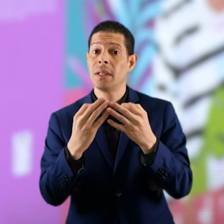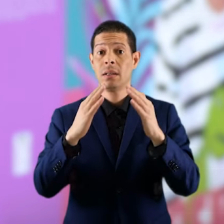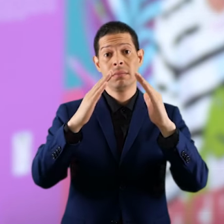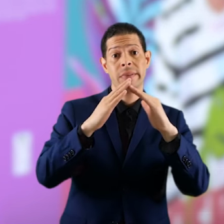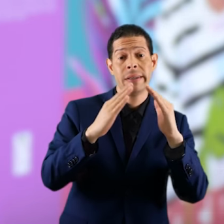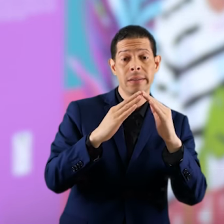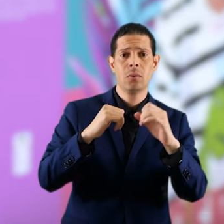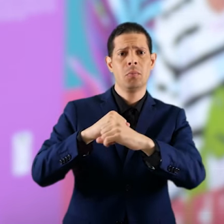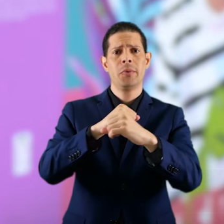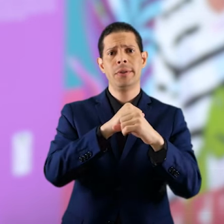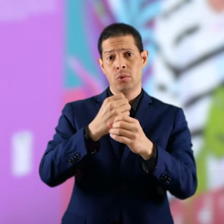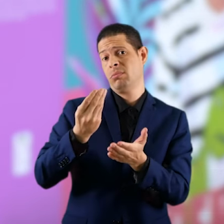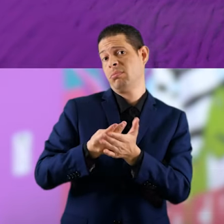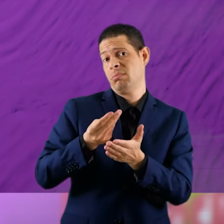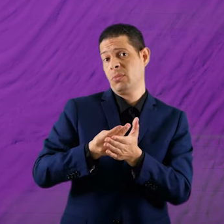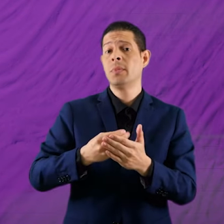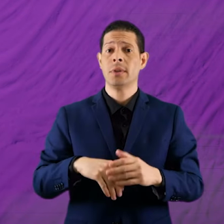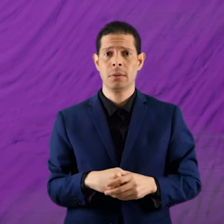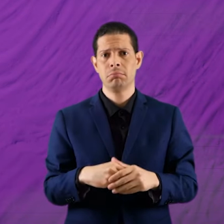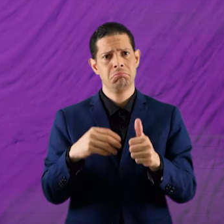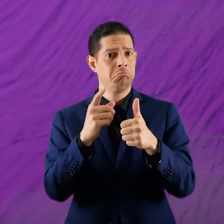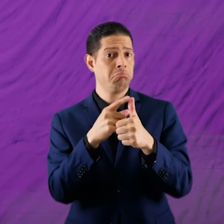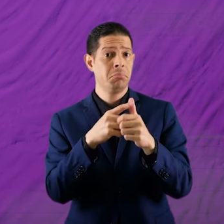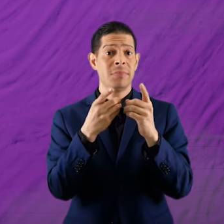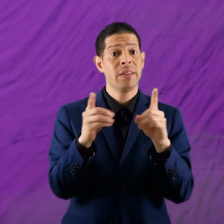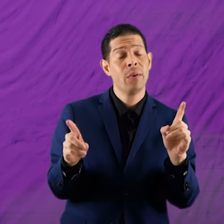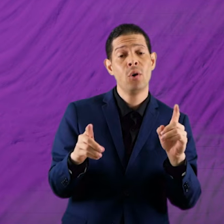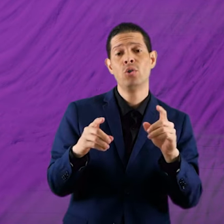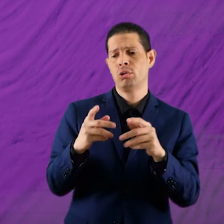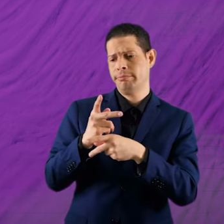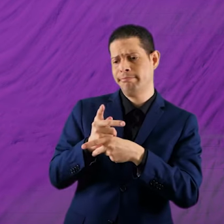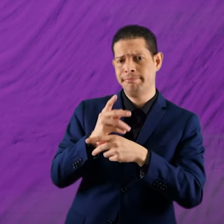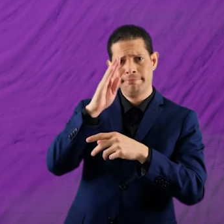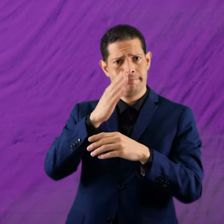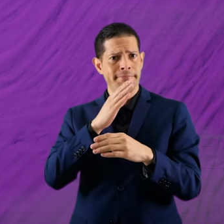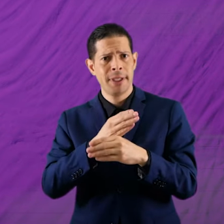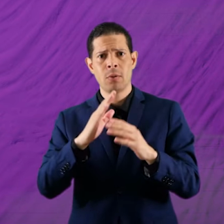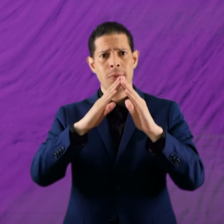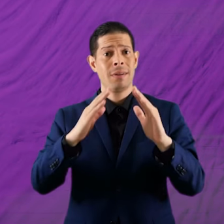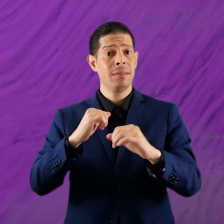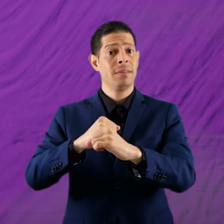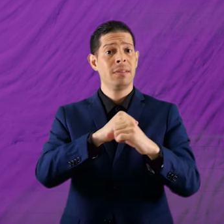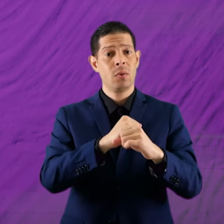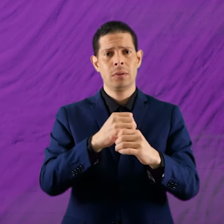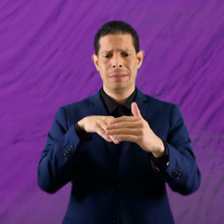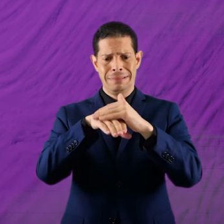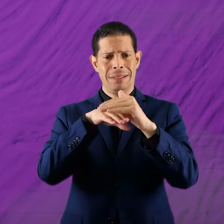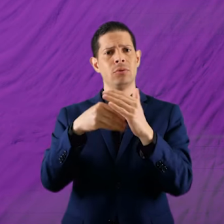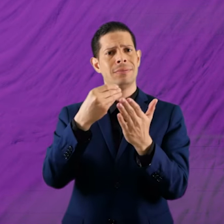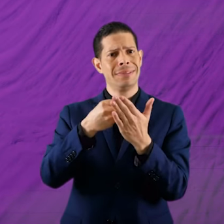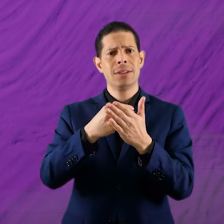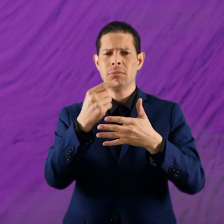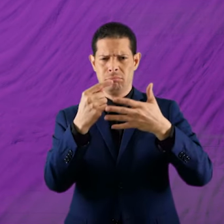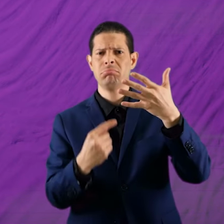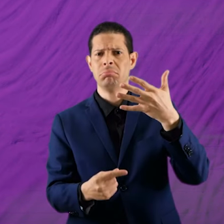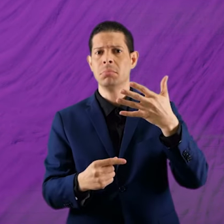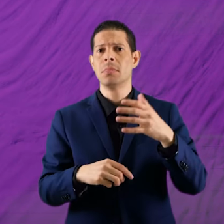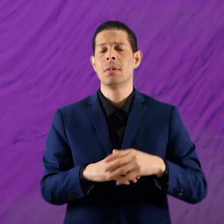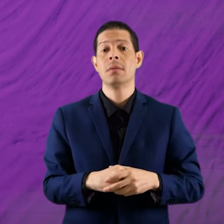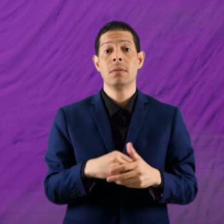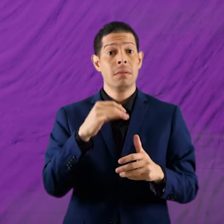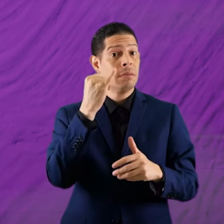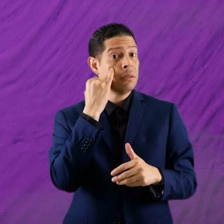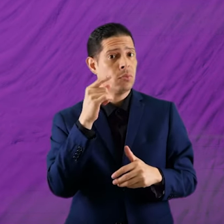El de derecho de familia, vivienda o protección económica, como pueden ser divorcio, custodia, hogar seguro, acceso a sus